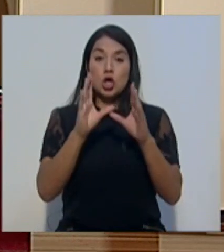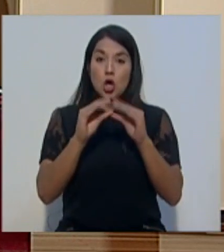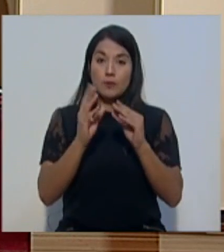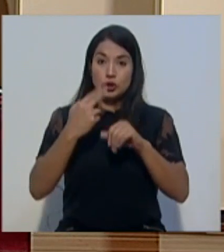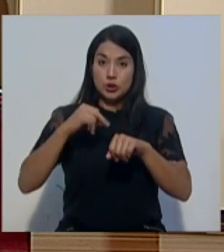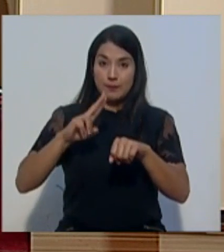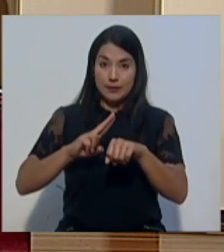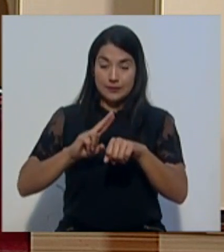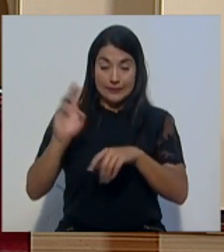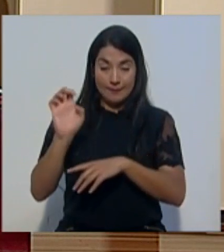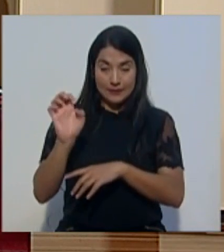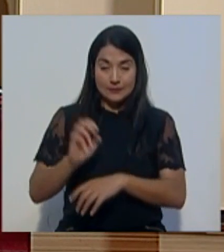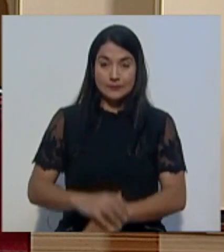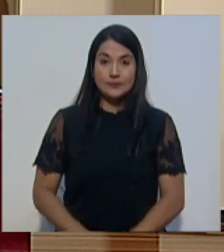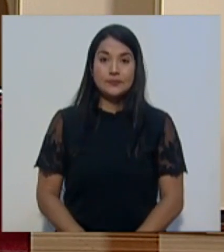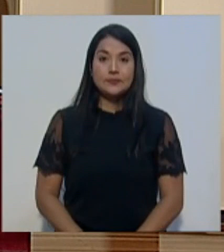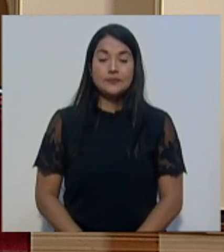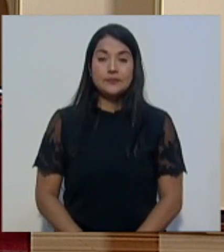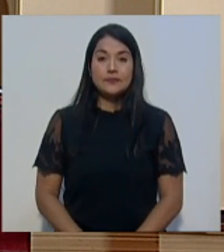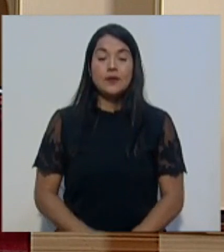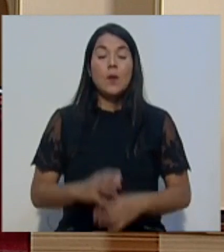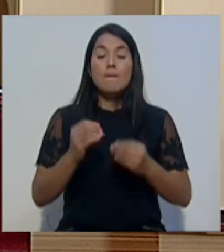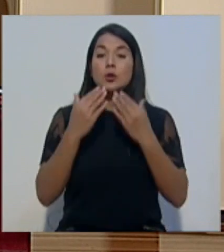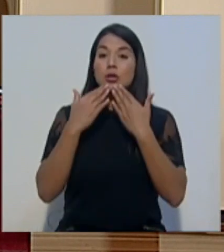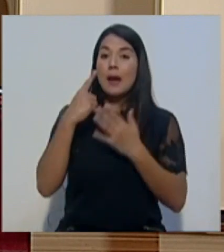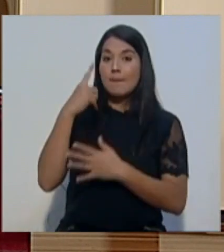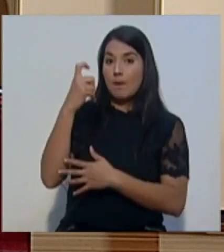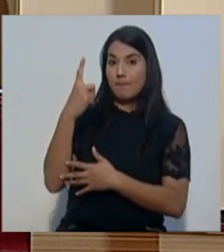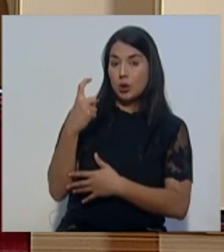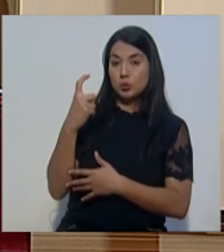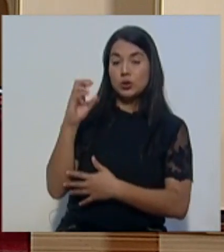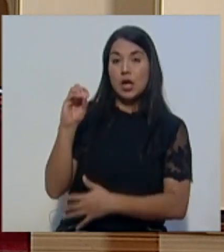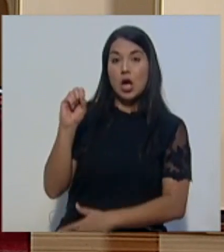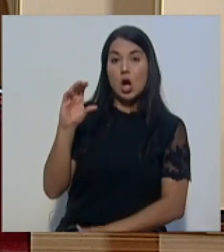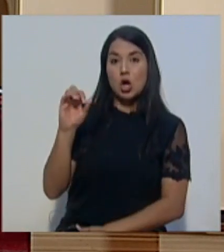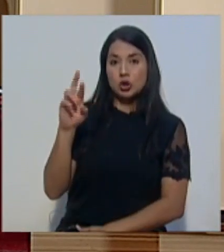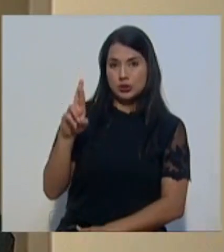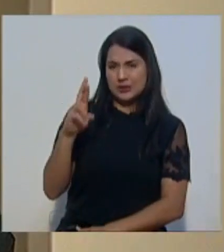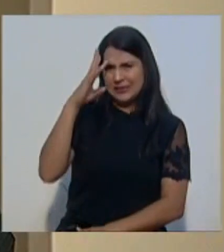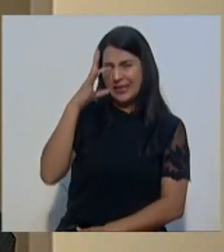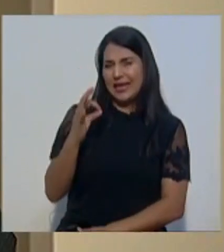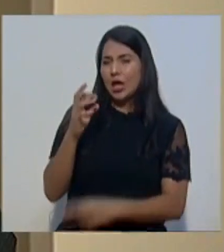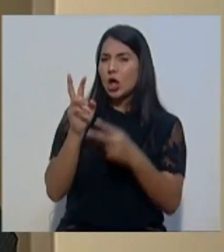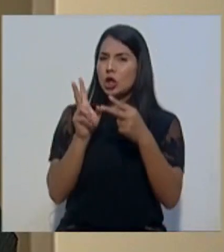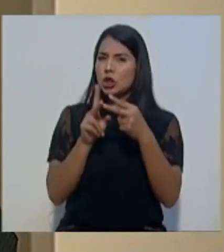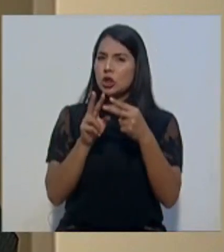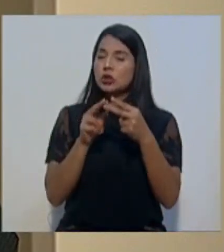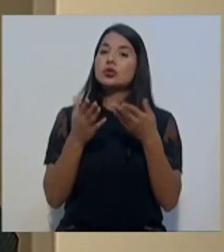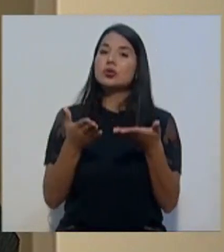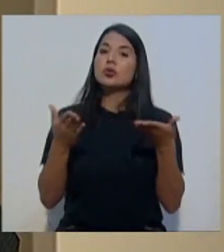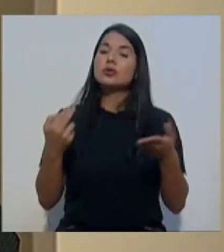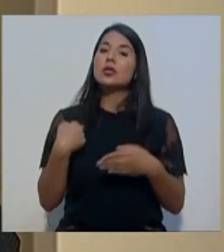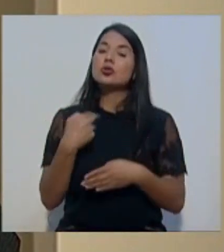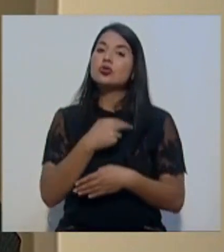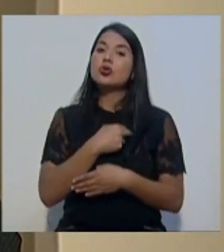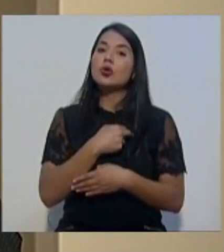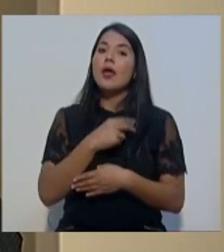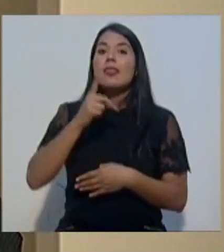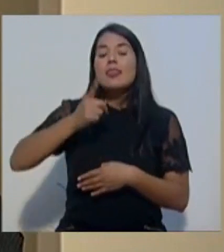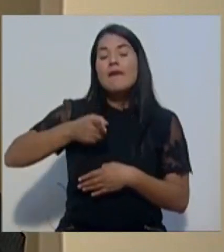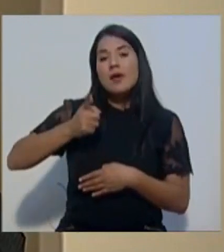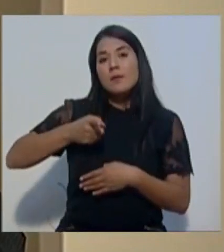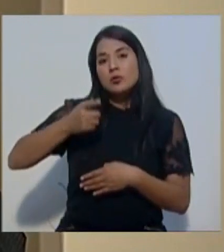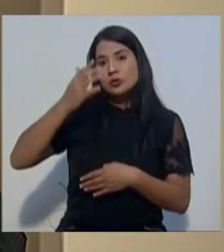Emergencias. Muchas gracias por la consulta, don Oscar. Don Oscar, creo que hay 2 consideraciones que tenemos que tomar